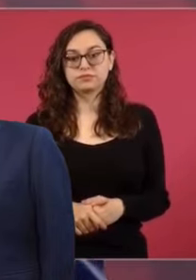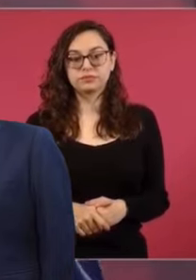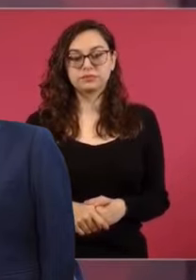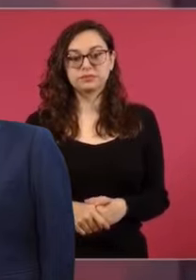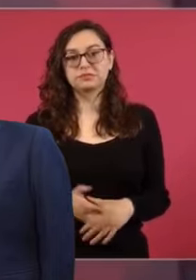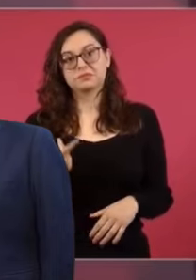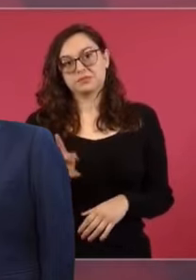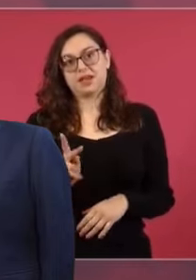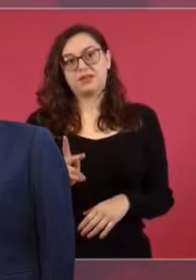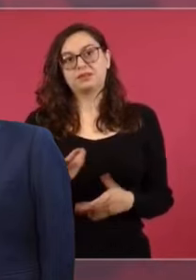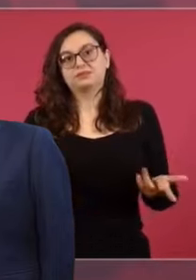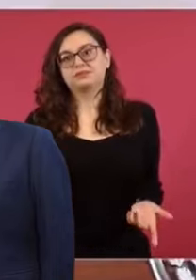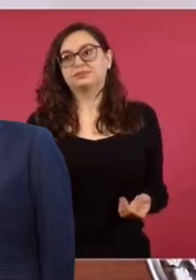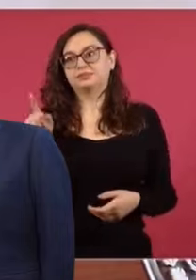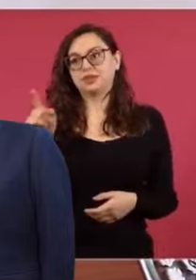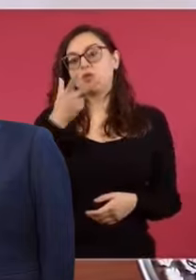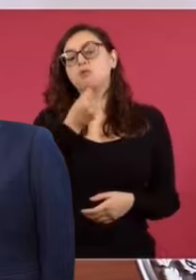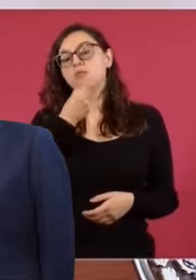del señor Cerón